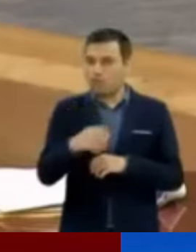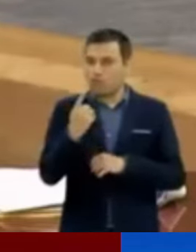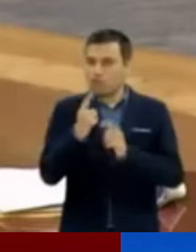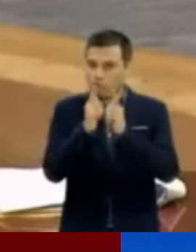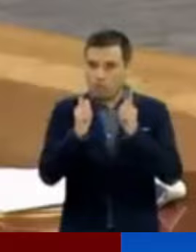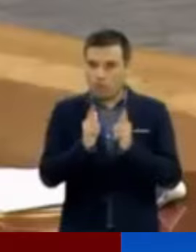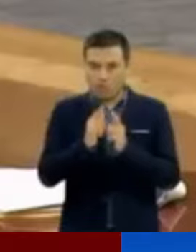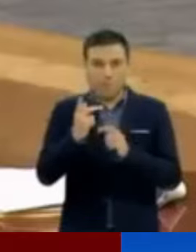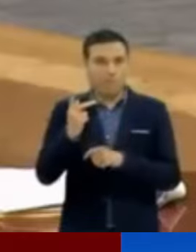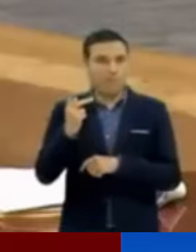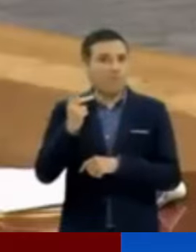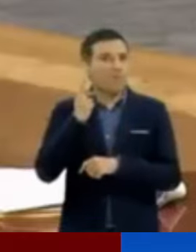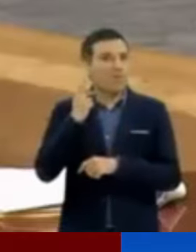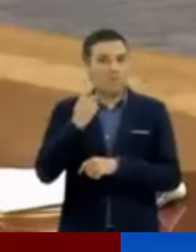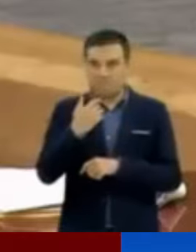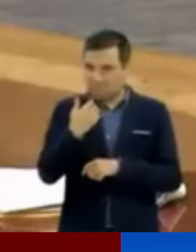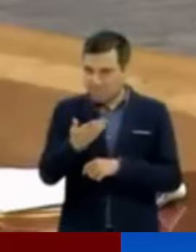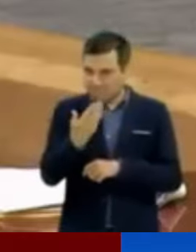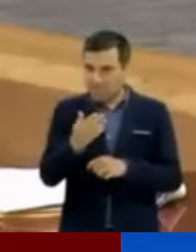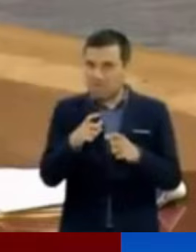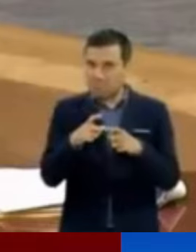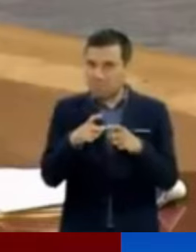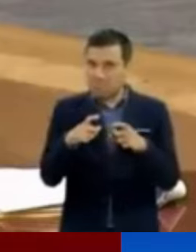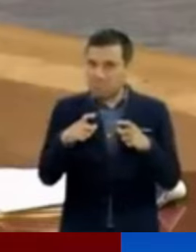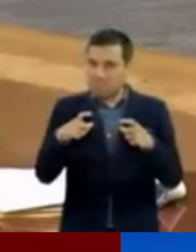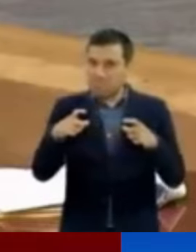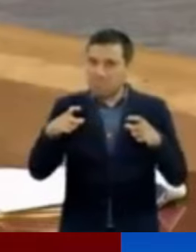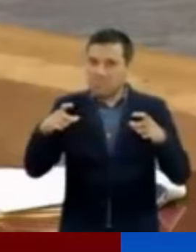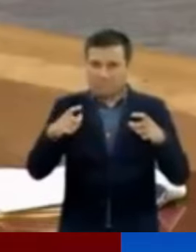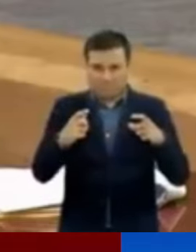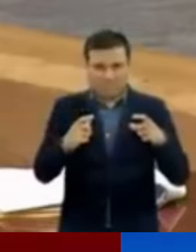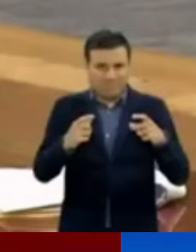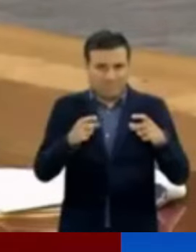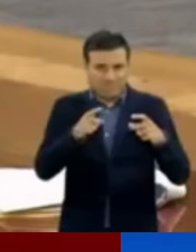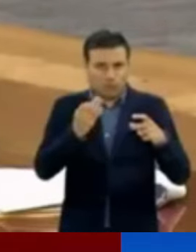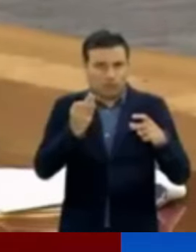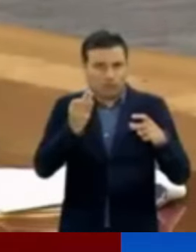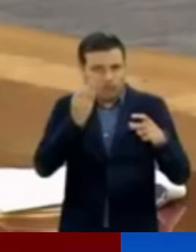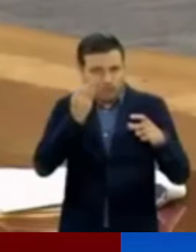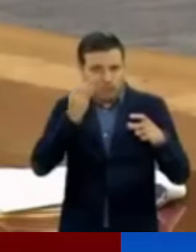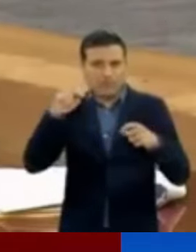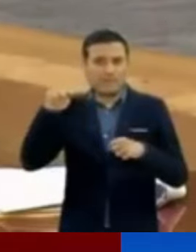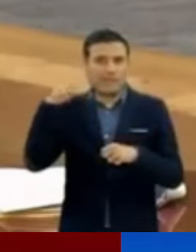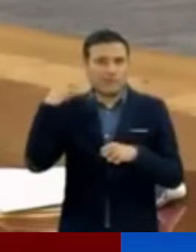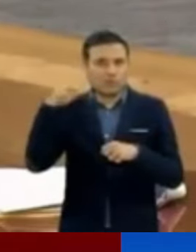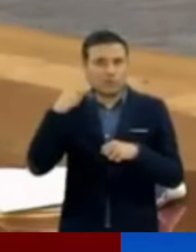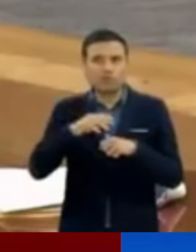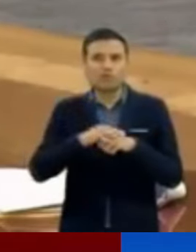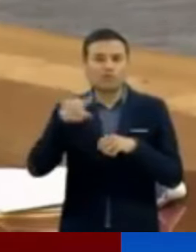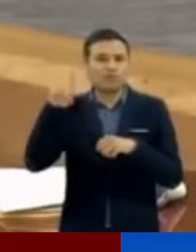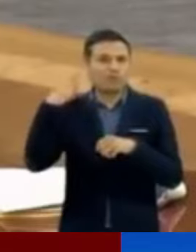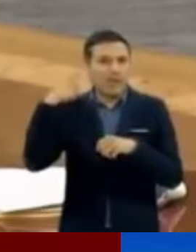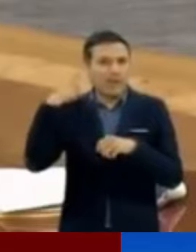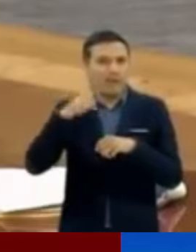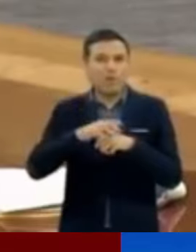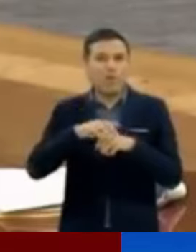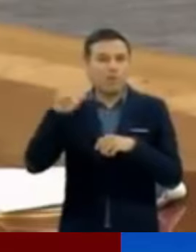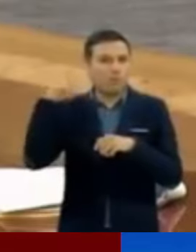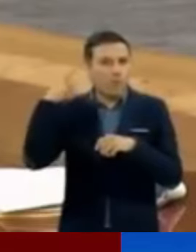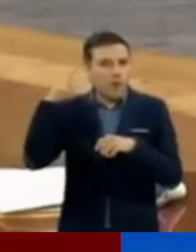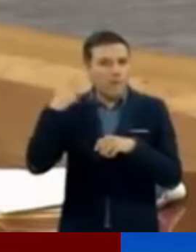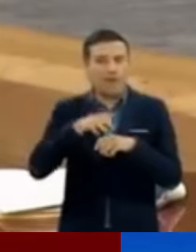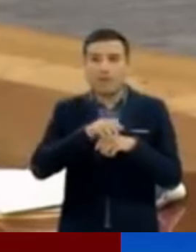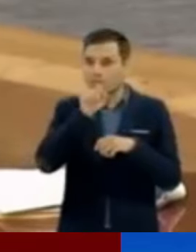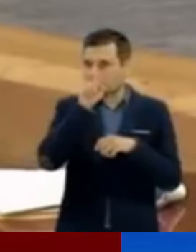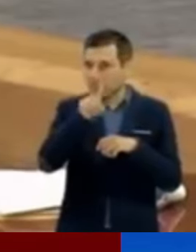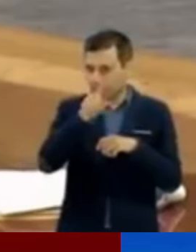fuerza política en este país que no deja de crecer. Los resultados ahí están, en Veracruz, en Durango, en Puebla y en